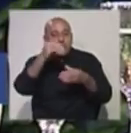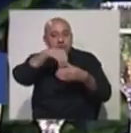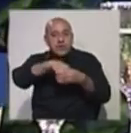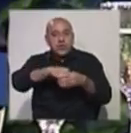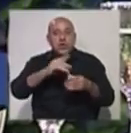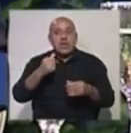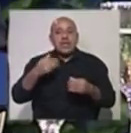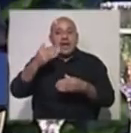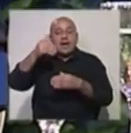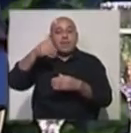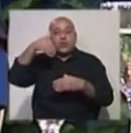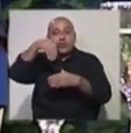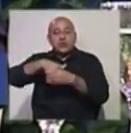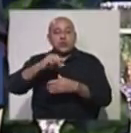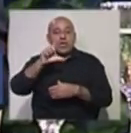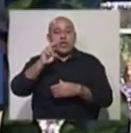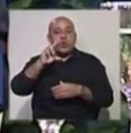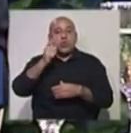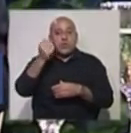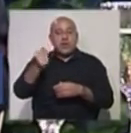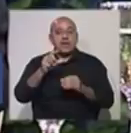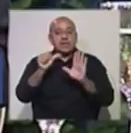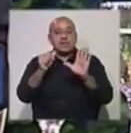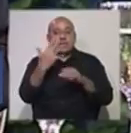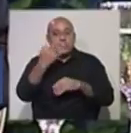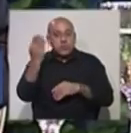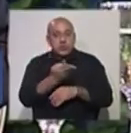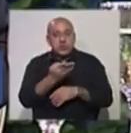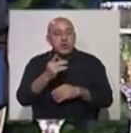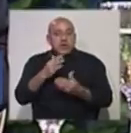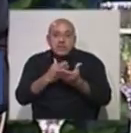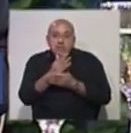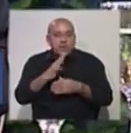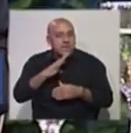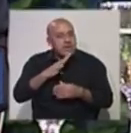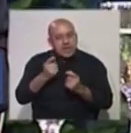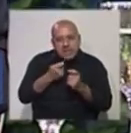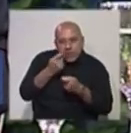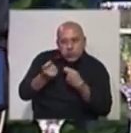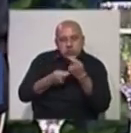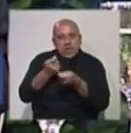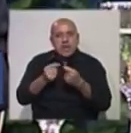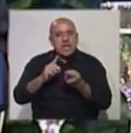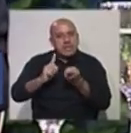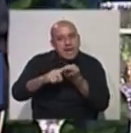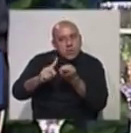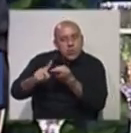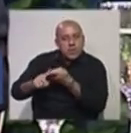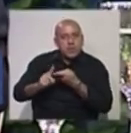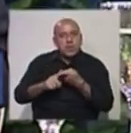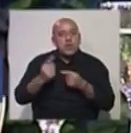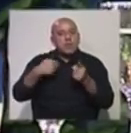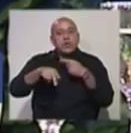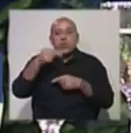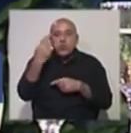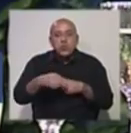al 60%. Entonces, la necesidad de una negociación siempre estuvo presente. Pero al final nunca dieron la batalla